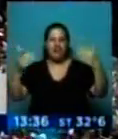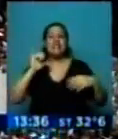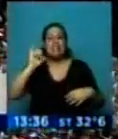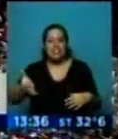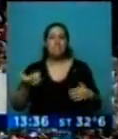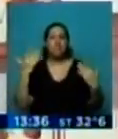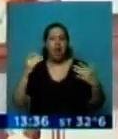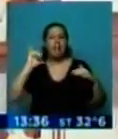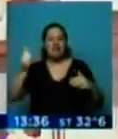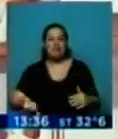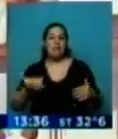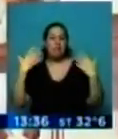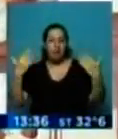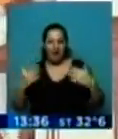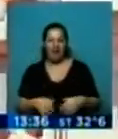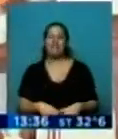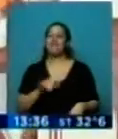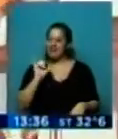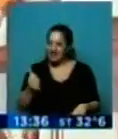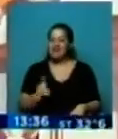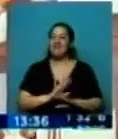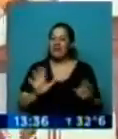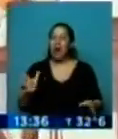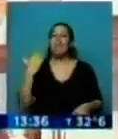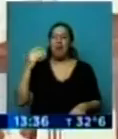Sí se pudo, sí se pudo, sí se pudo.